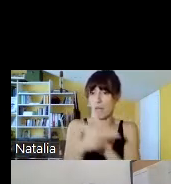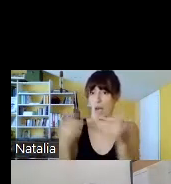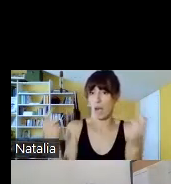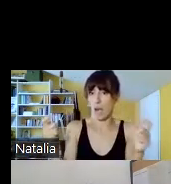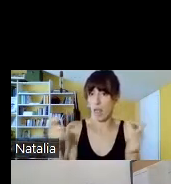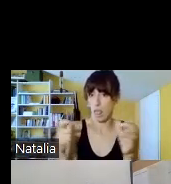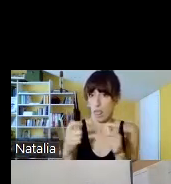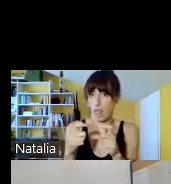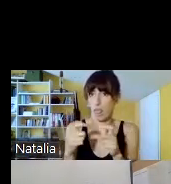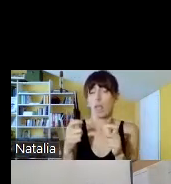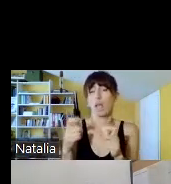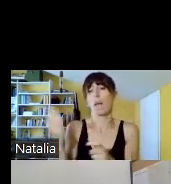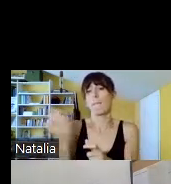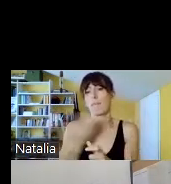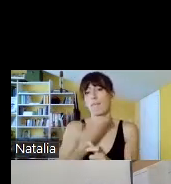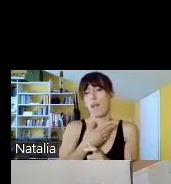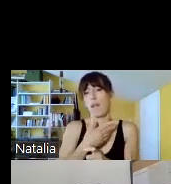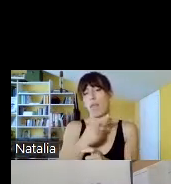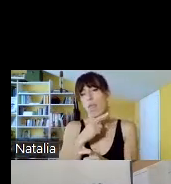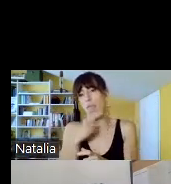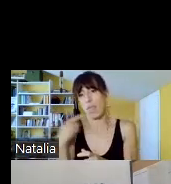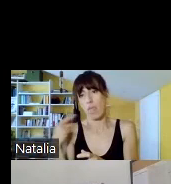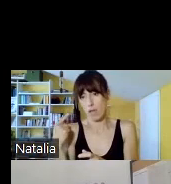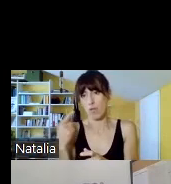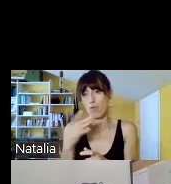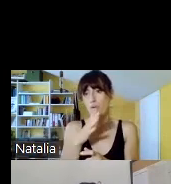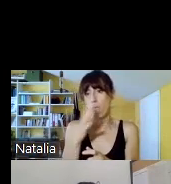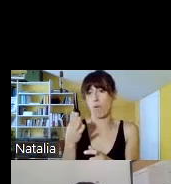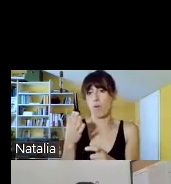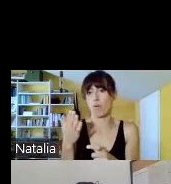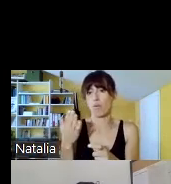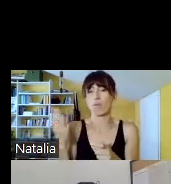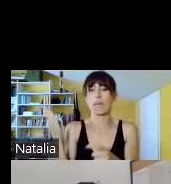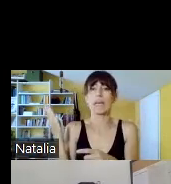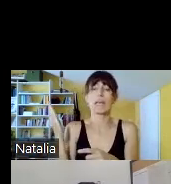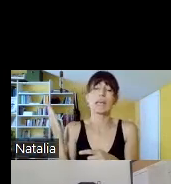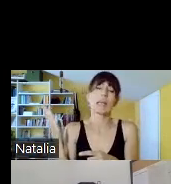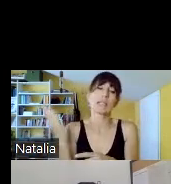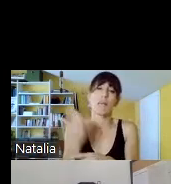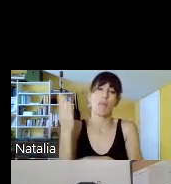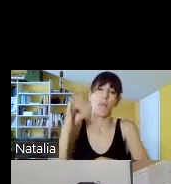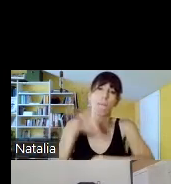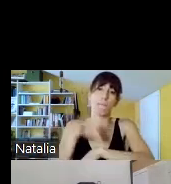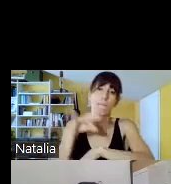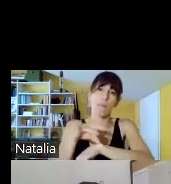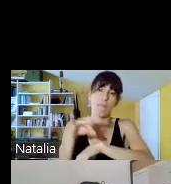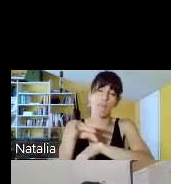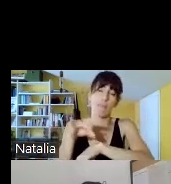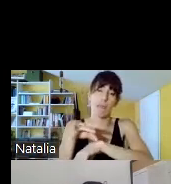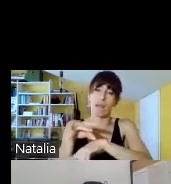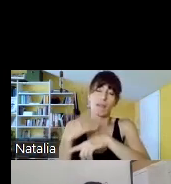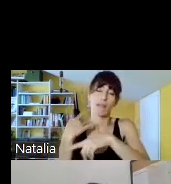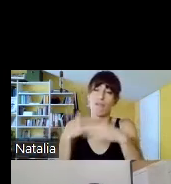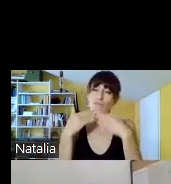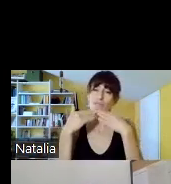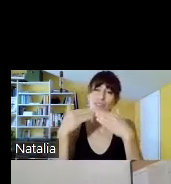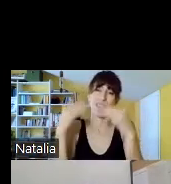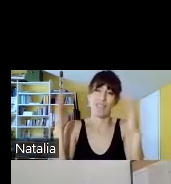paliar el daño provocado por las intervenciones médicas. Y nada, esto ha sido todo. Muchas